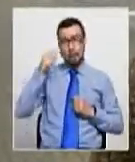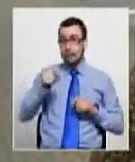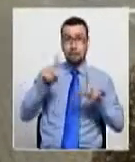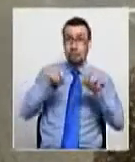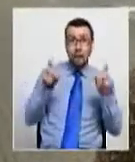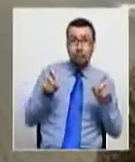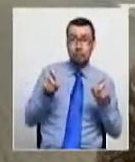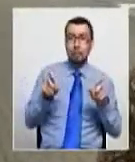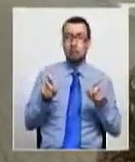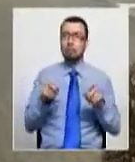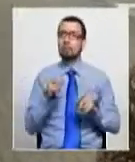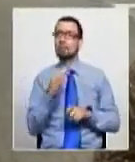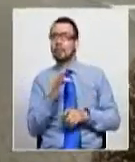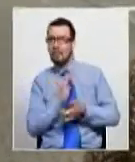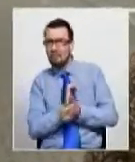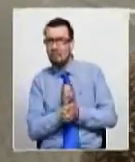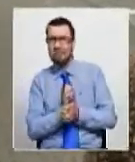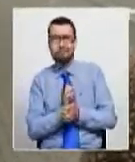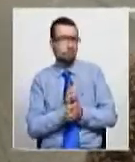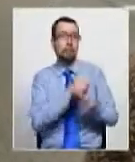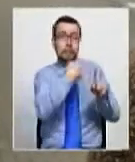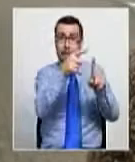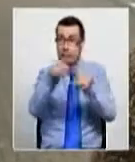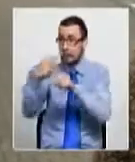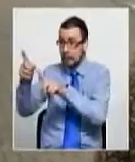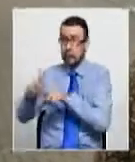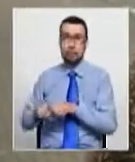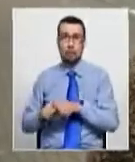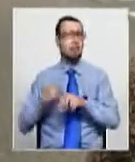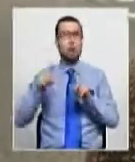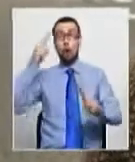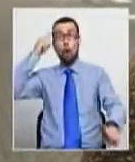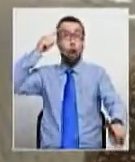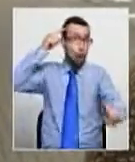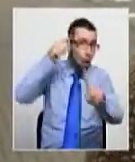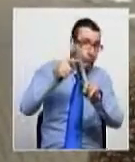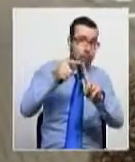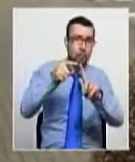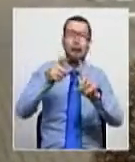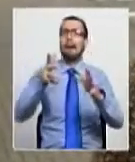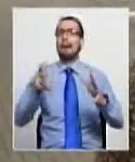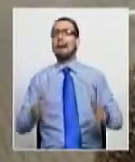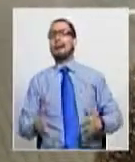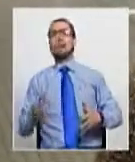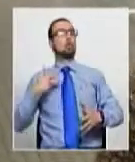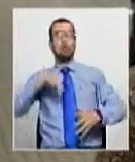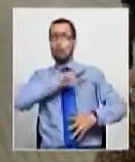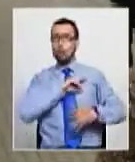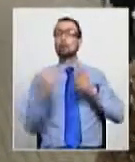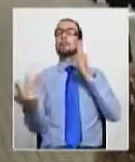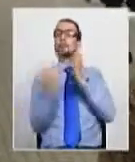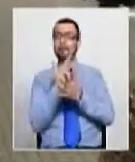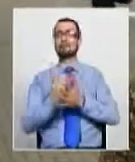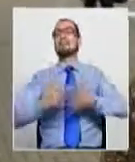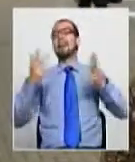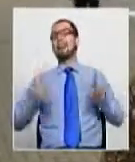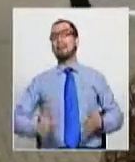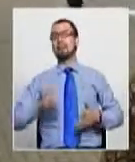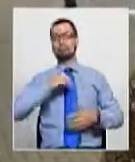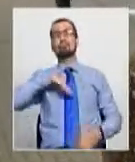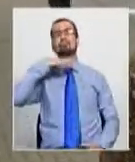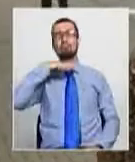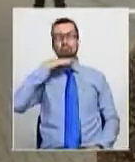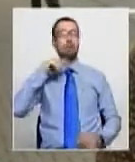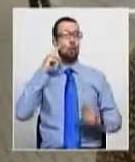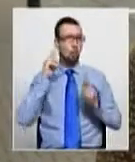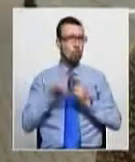no sólo en telecable sino en todos los medios pero de una manera muy objetiva una manera que todos los colombianos queden bien informados que sepamos cuáles son los